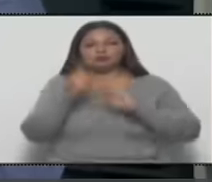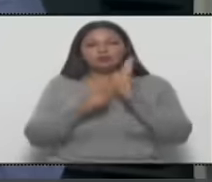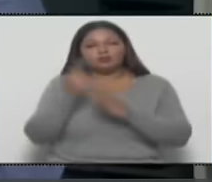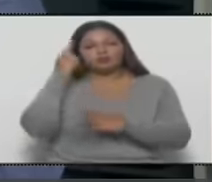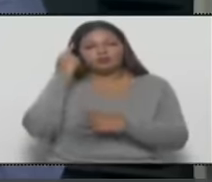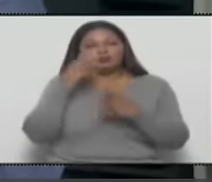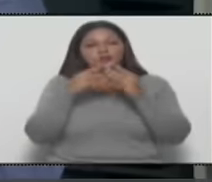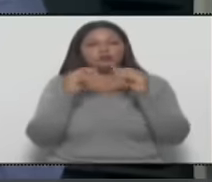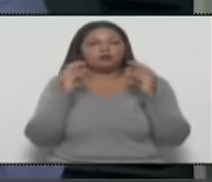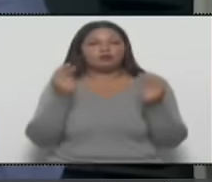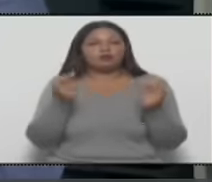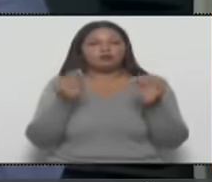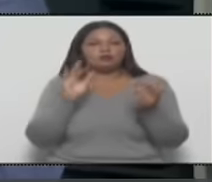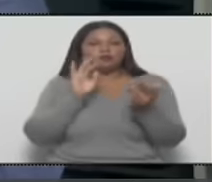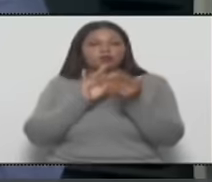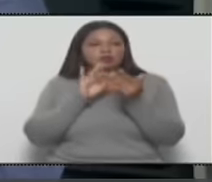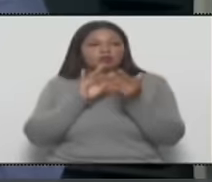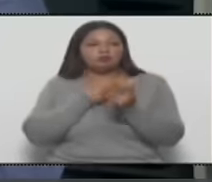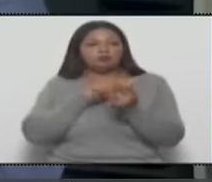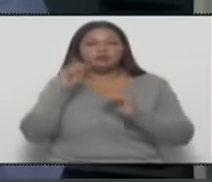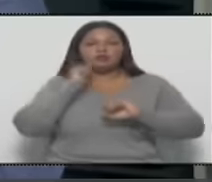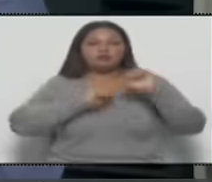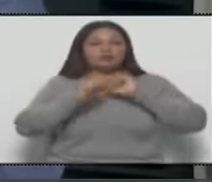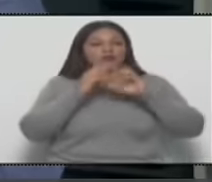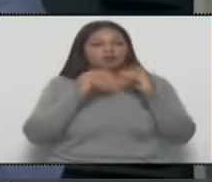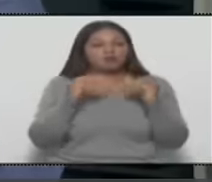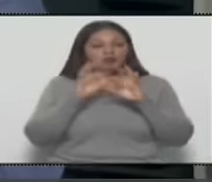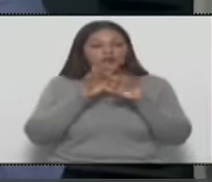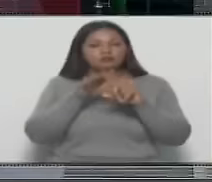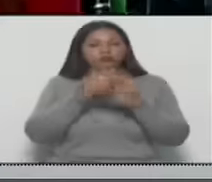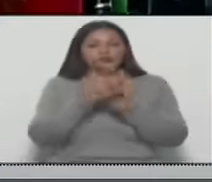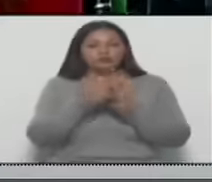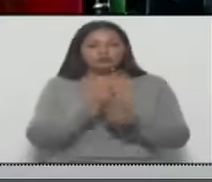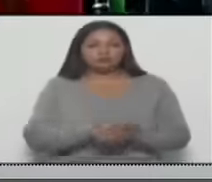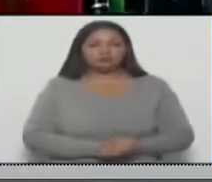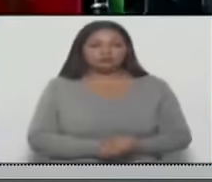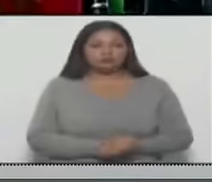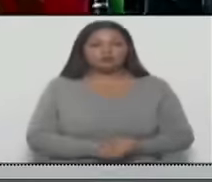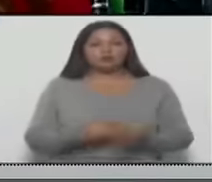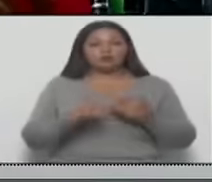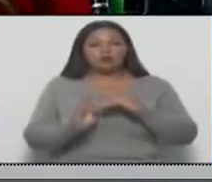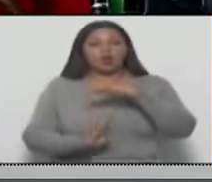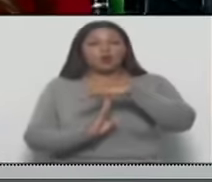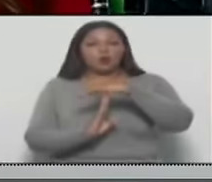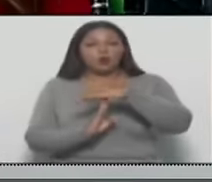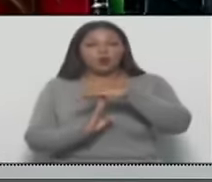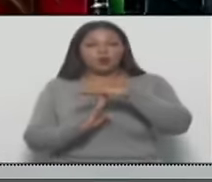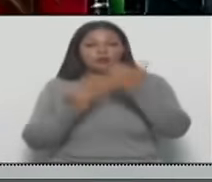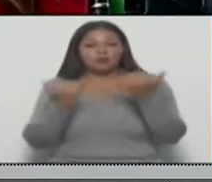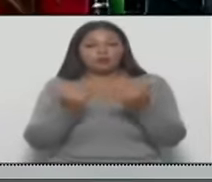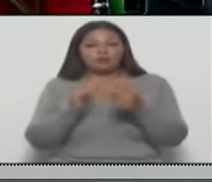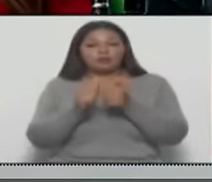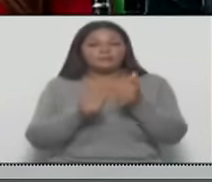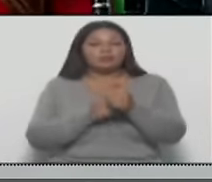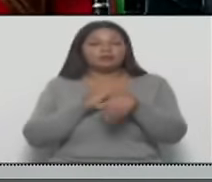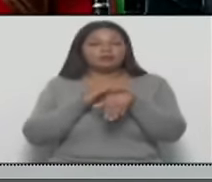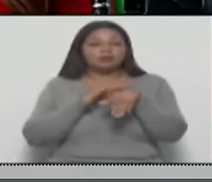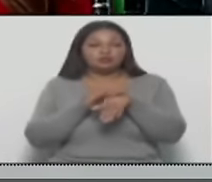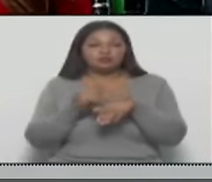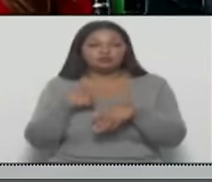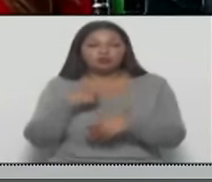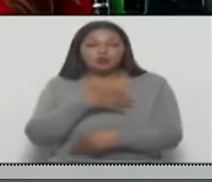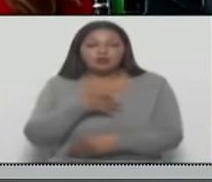activo, conectado, para poder defendernos de estos ciberataques. Ahora, vamos a un corte, viceministro, y